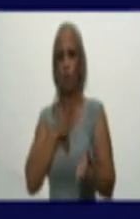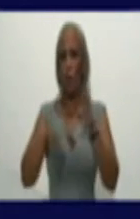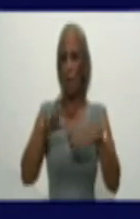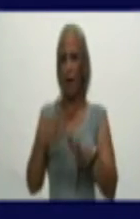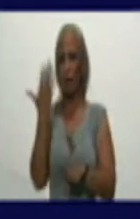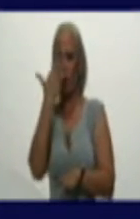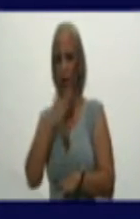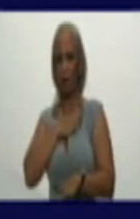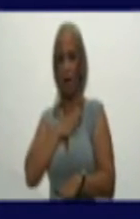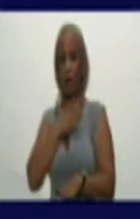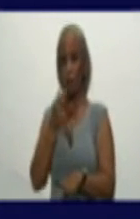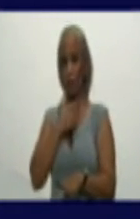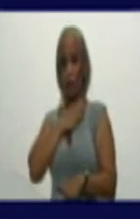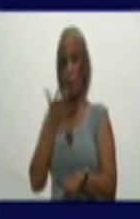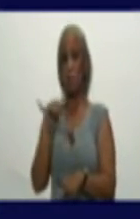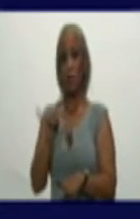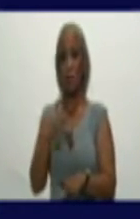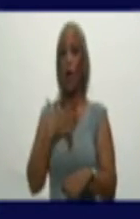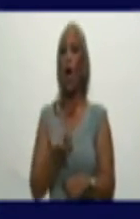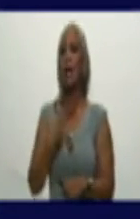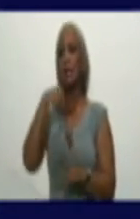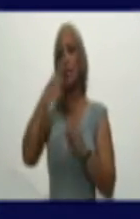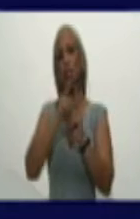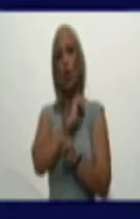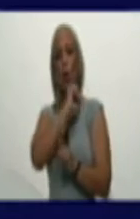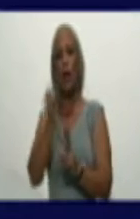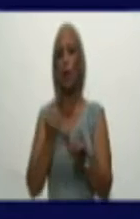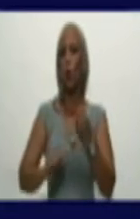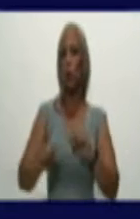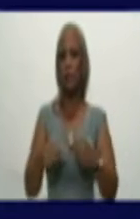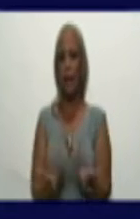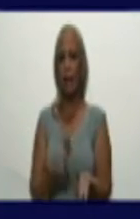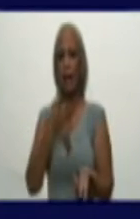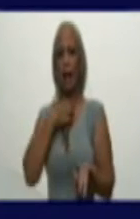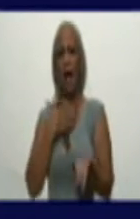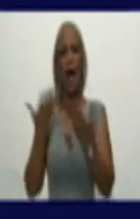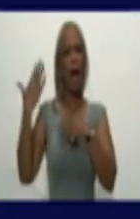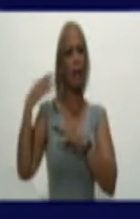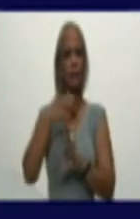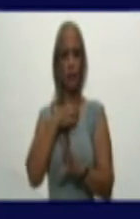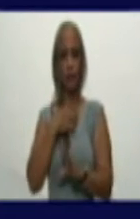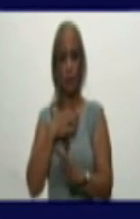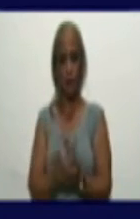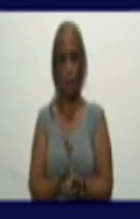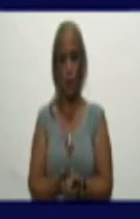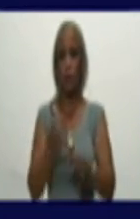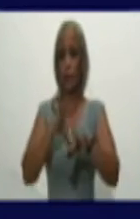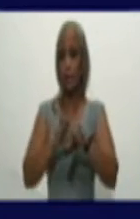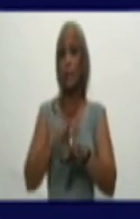y tenemos que tratar de lograr ir al control que nosotros logramos en un momento determinado cuando se demostró